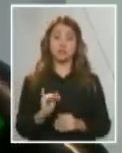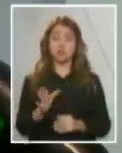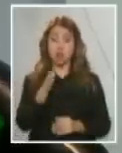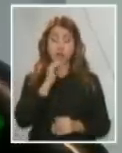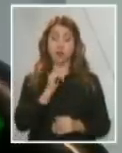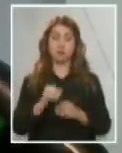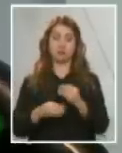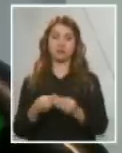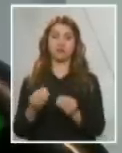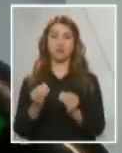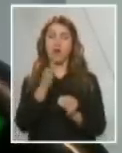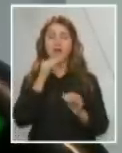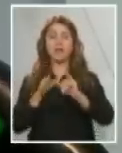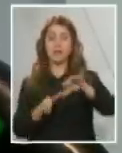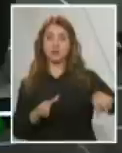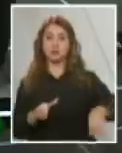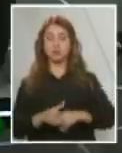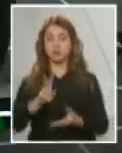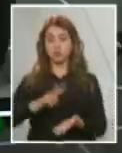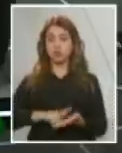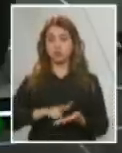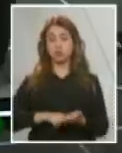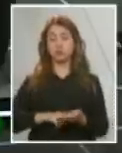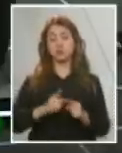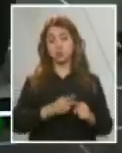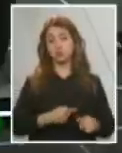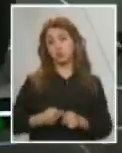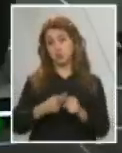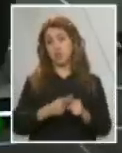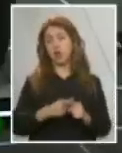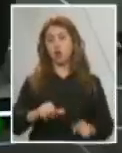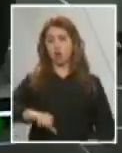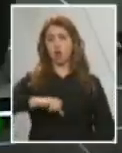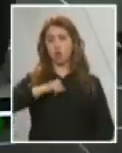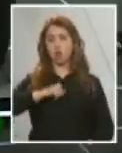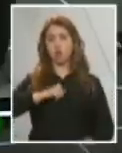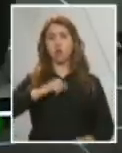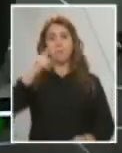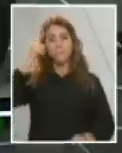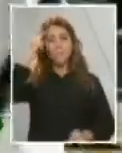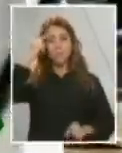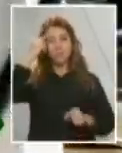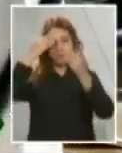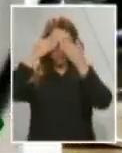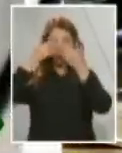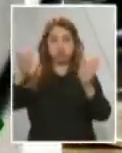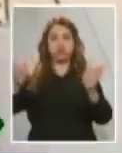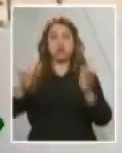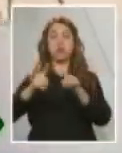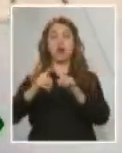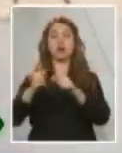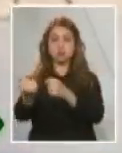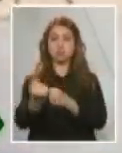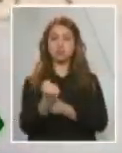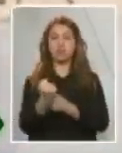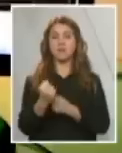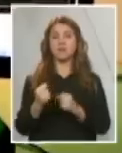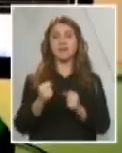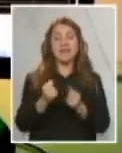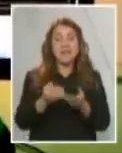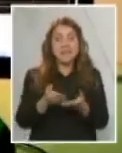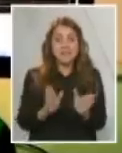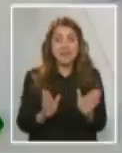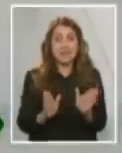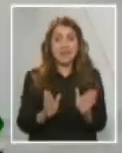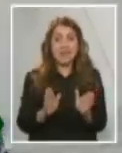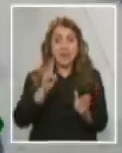real. Entonces para nosotros, ya te digo, es un orgullo que los chiquillos tengan esta mente tan abierta, esta generosidad, esta libertad.